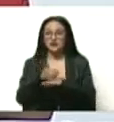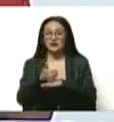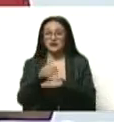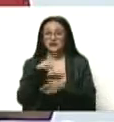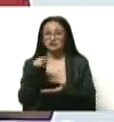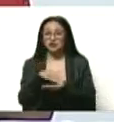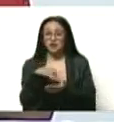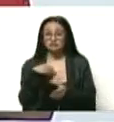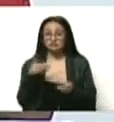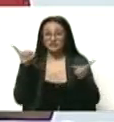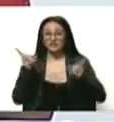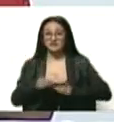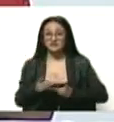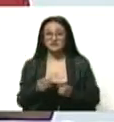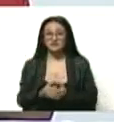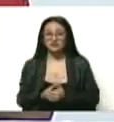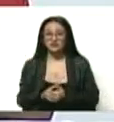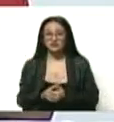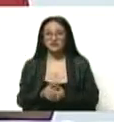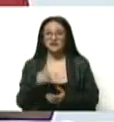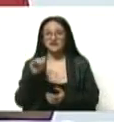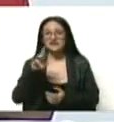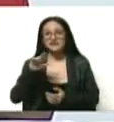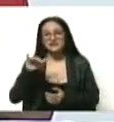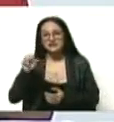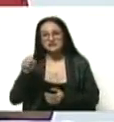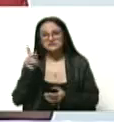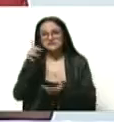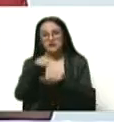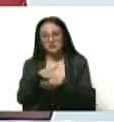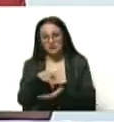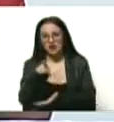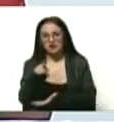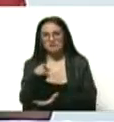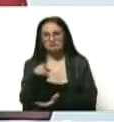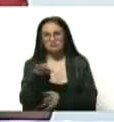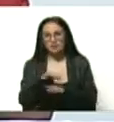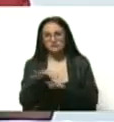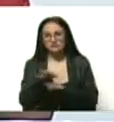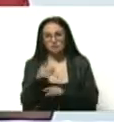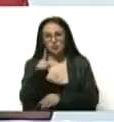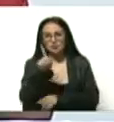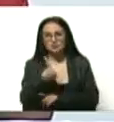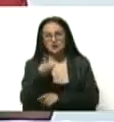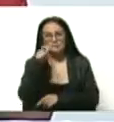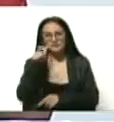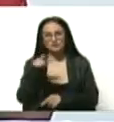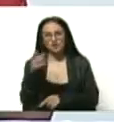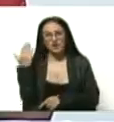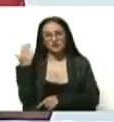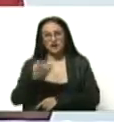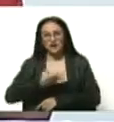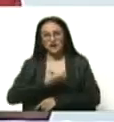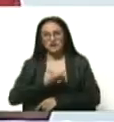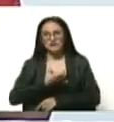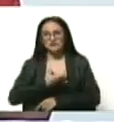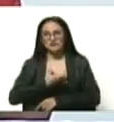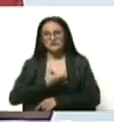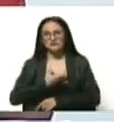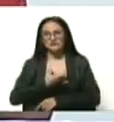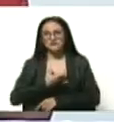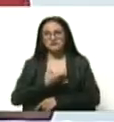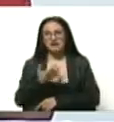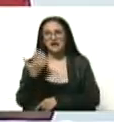inmediata. La compañera Iris Valera se va para el municipio Ricaurte, donde una persona que fue alcaldesa cree que